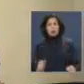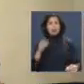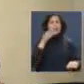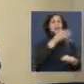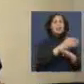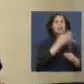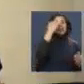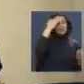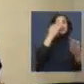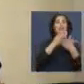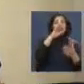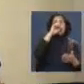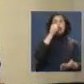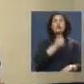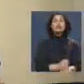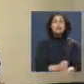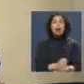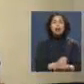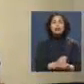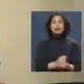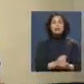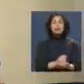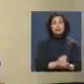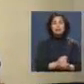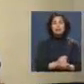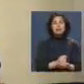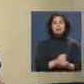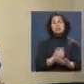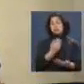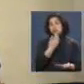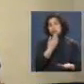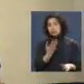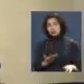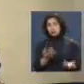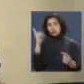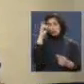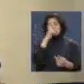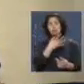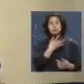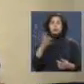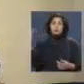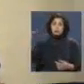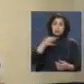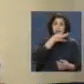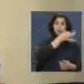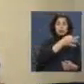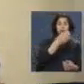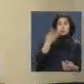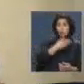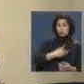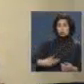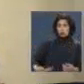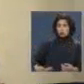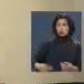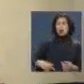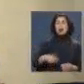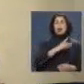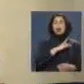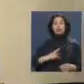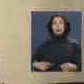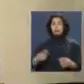notario, es ante oficial civil. Entonces también, a través suyo, presidenta, a los parlamentarios y parlamentarias de la comisión que vio